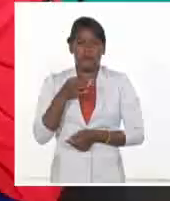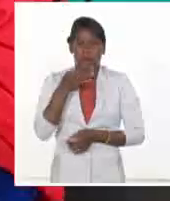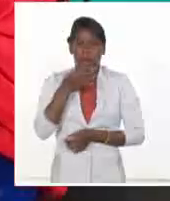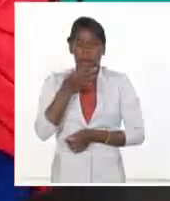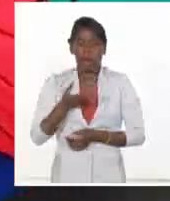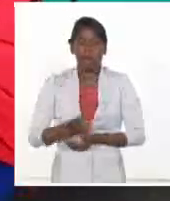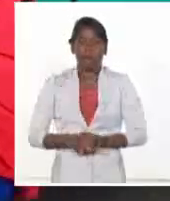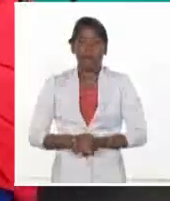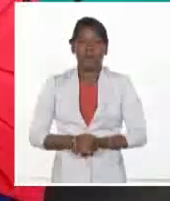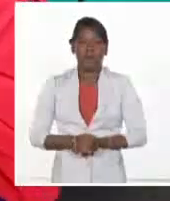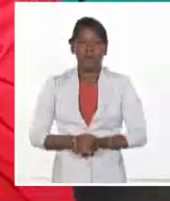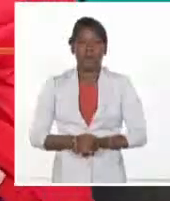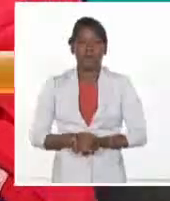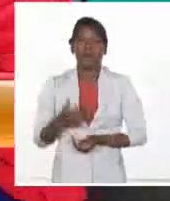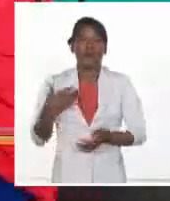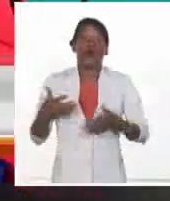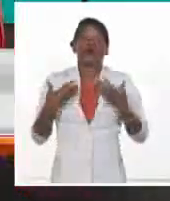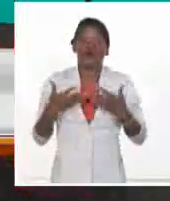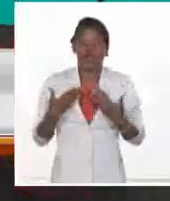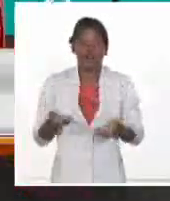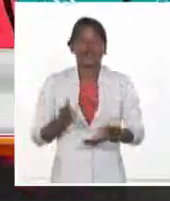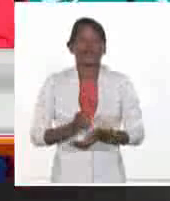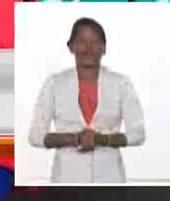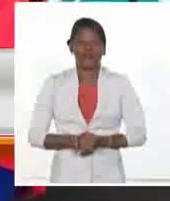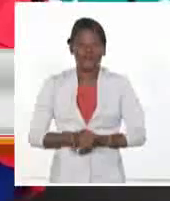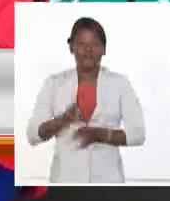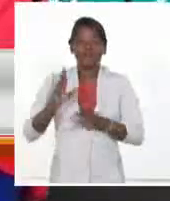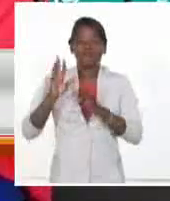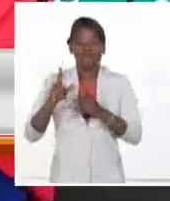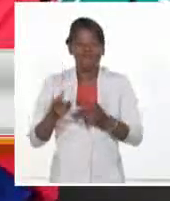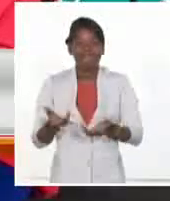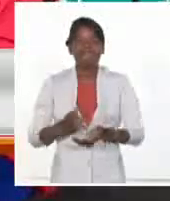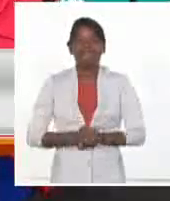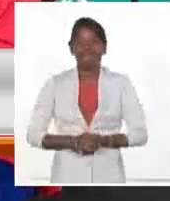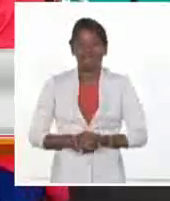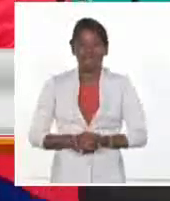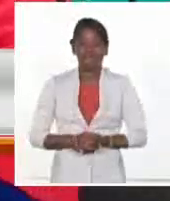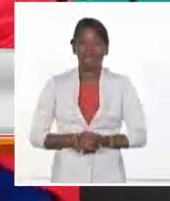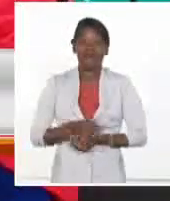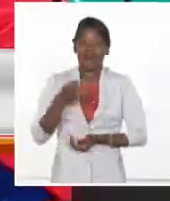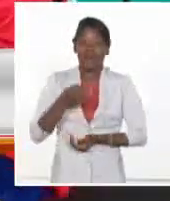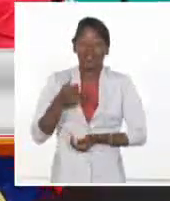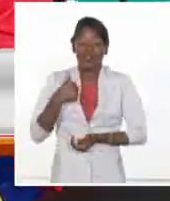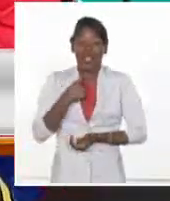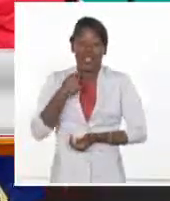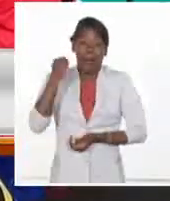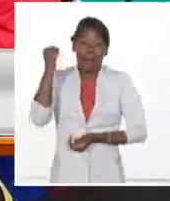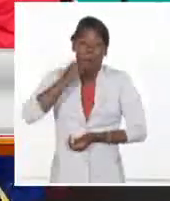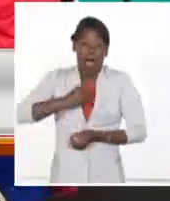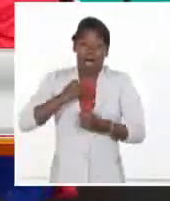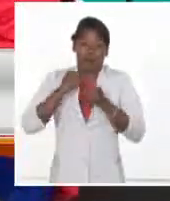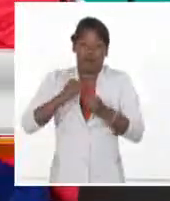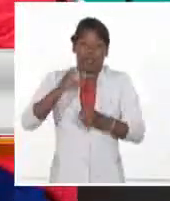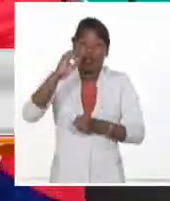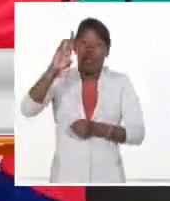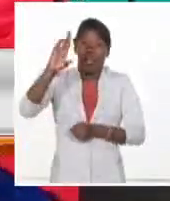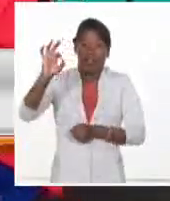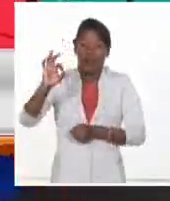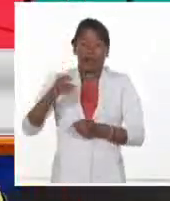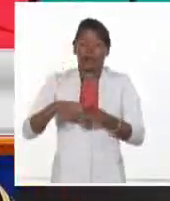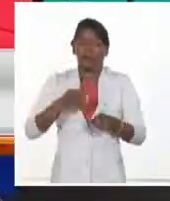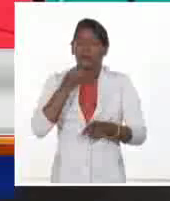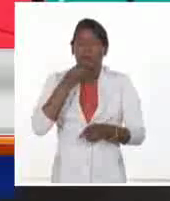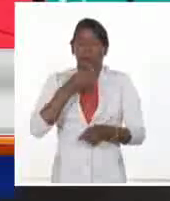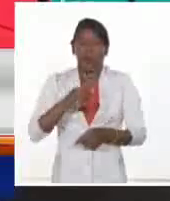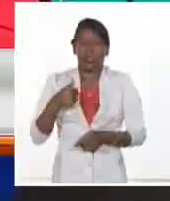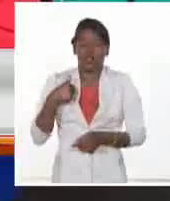guantanamero. Muy contento con mi resultado, a pesar de que no era el que soñé, pero bueno, hay más competencia, voy a seguir mejorando, que mi